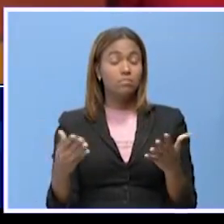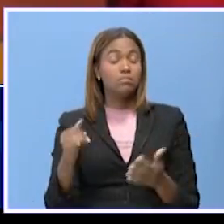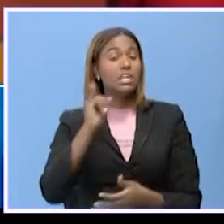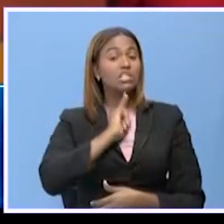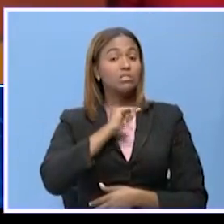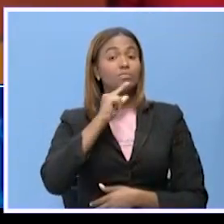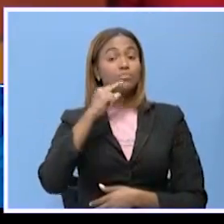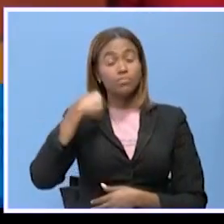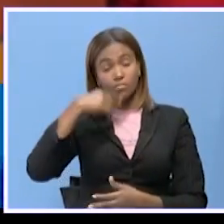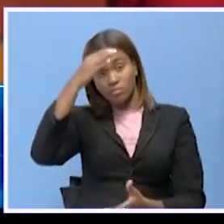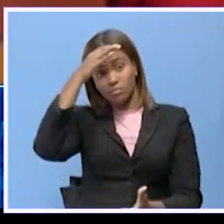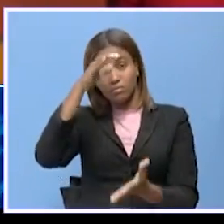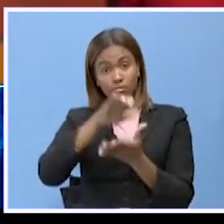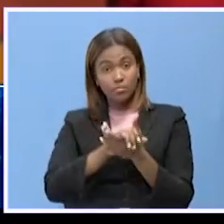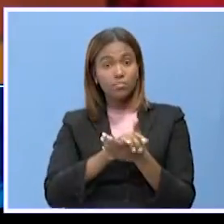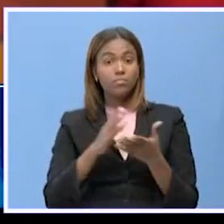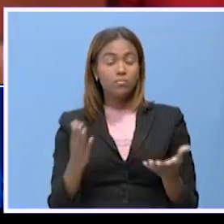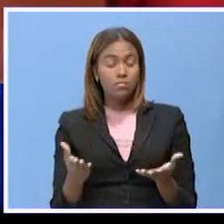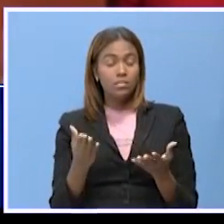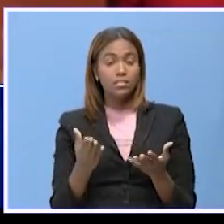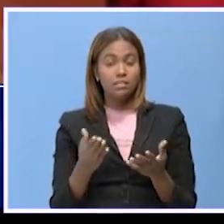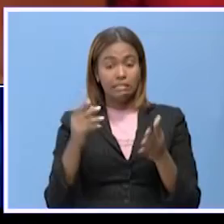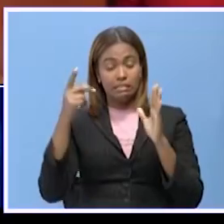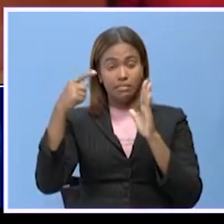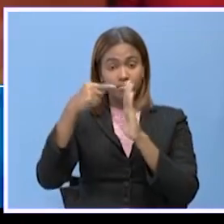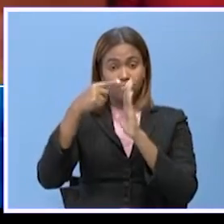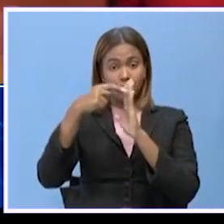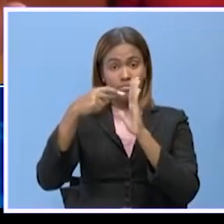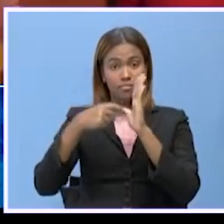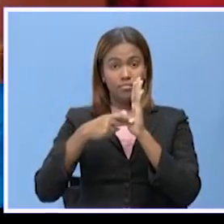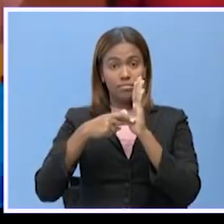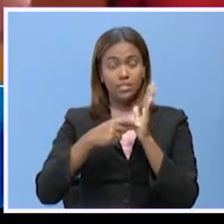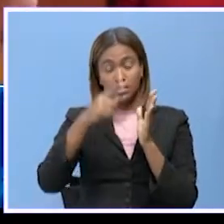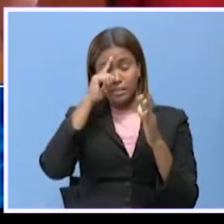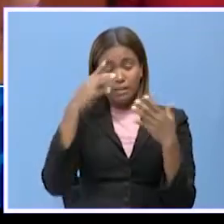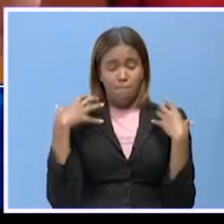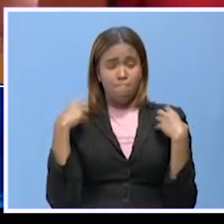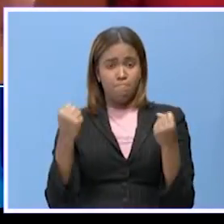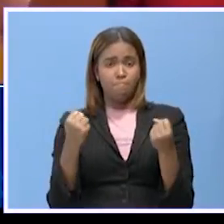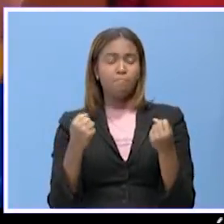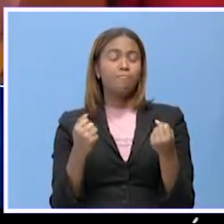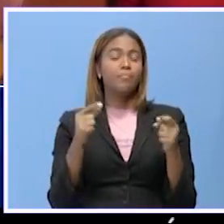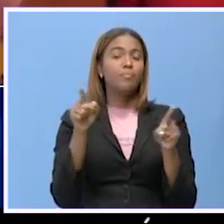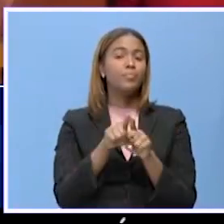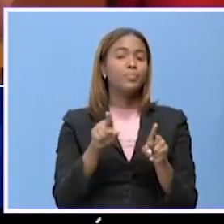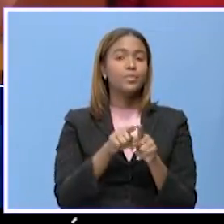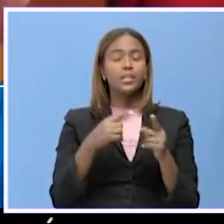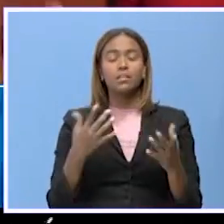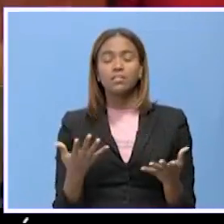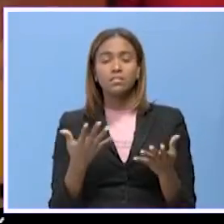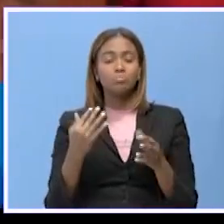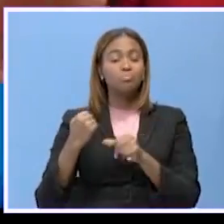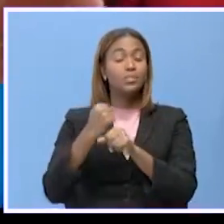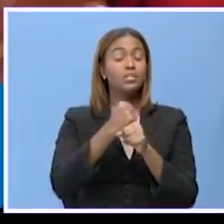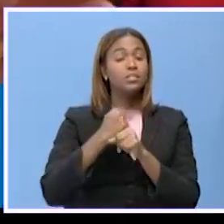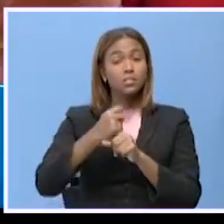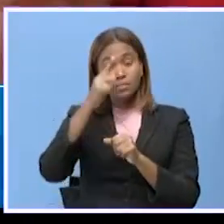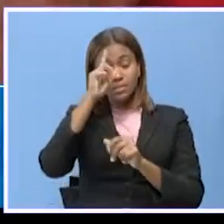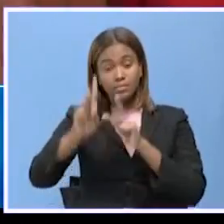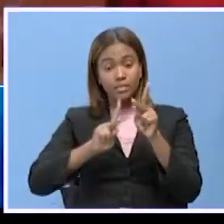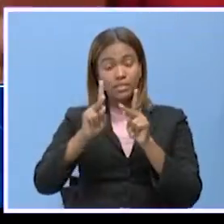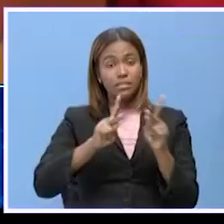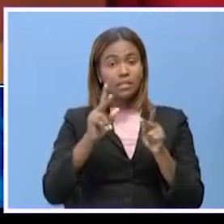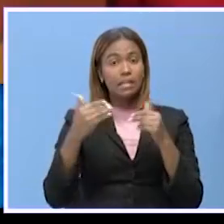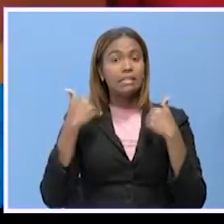soy de los que creo que las medidas de sanidad y protección a la ciudadanía